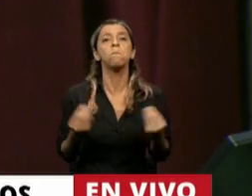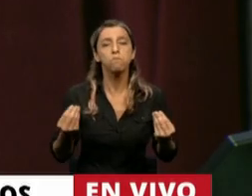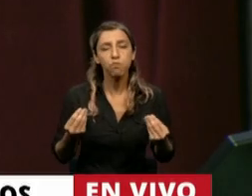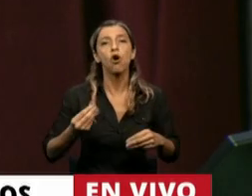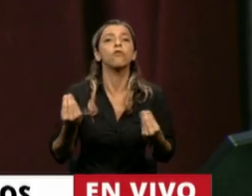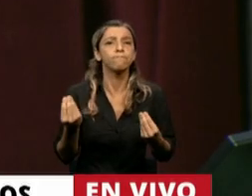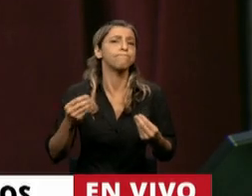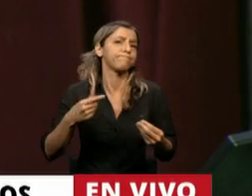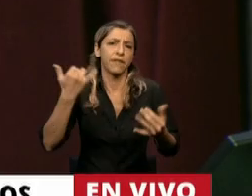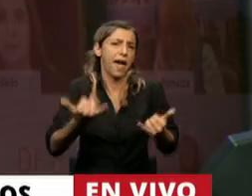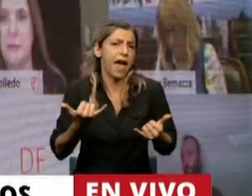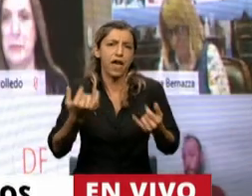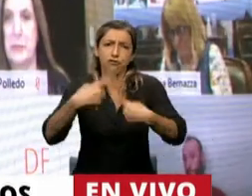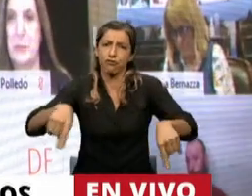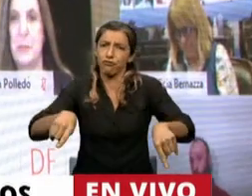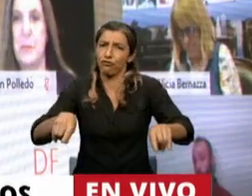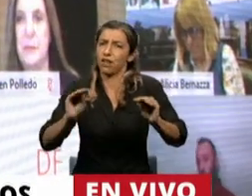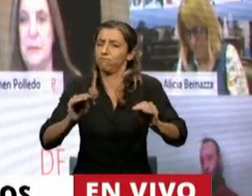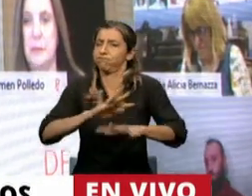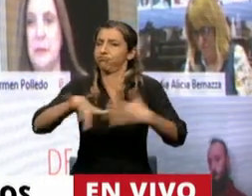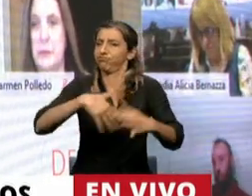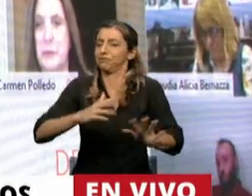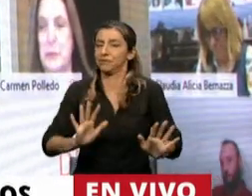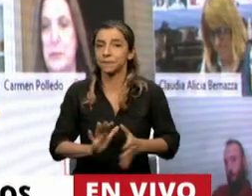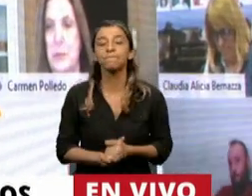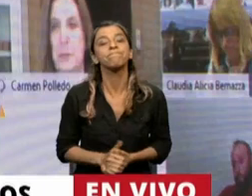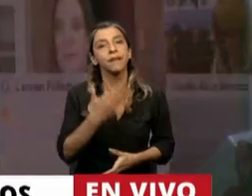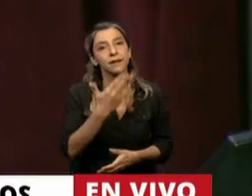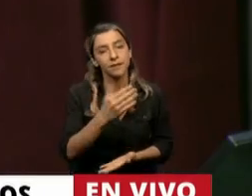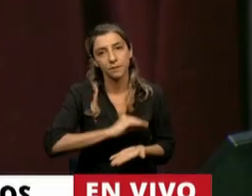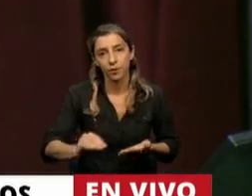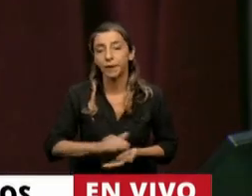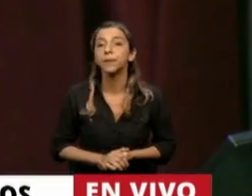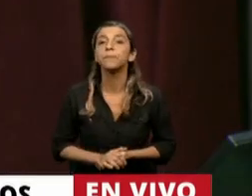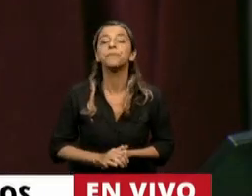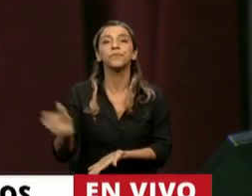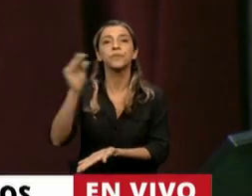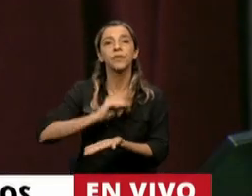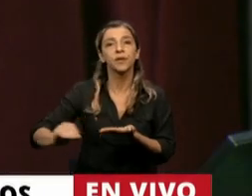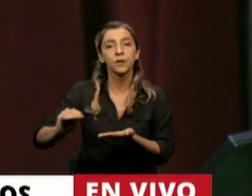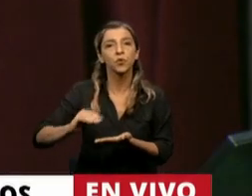cometen durante el transcurso de la sesión Gracias diputada diputado Sergio